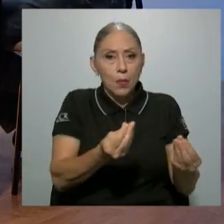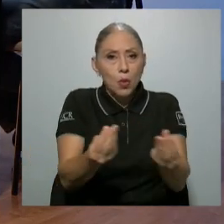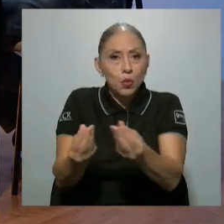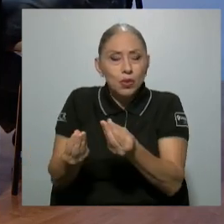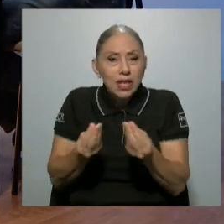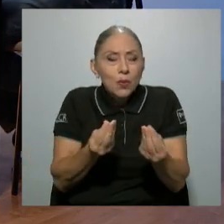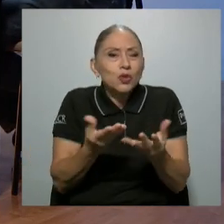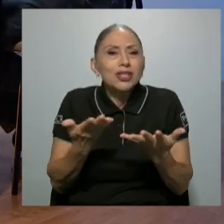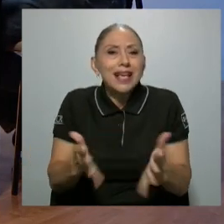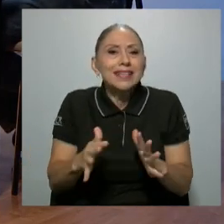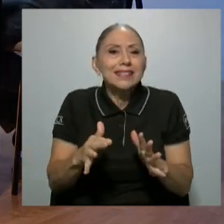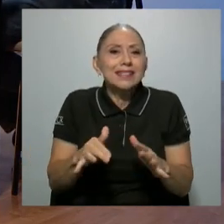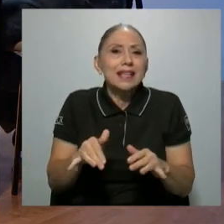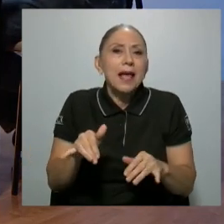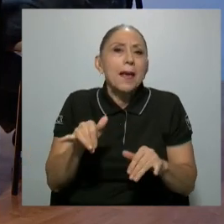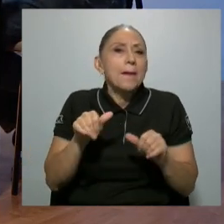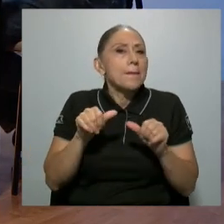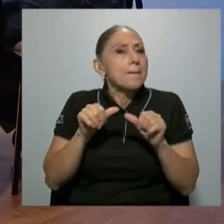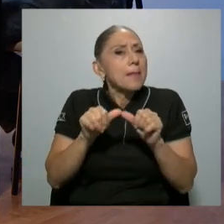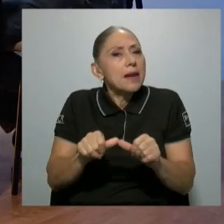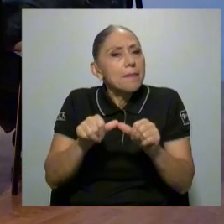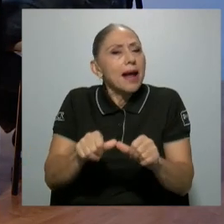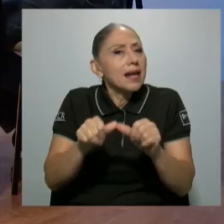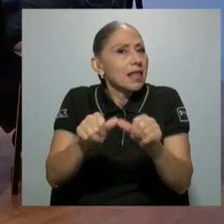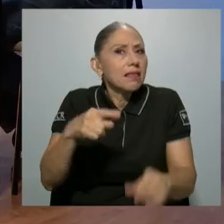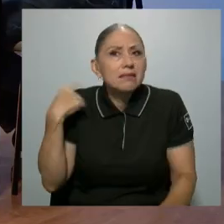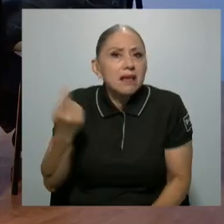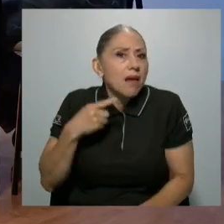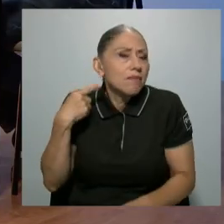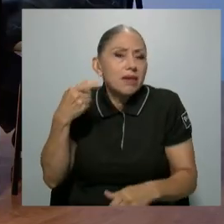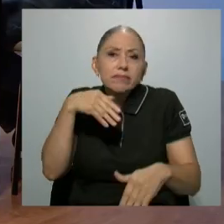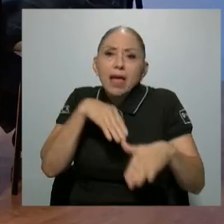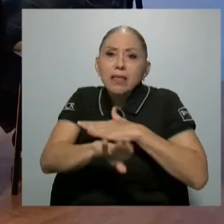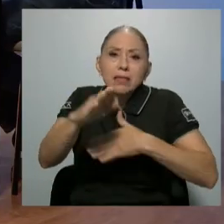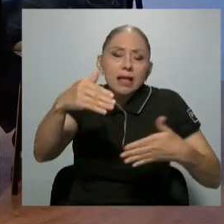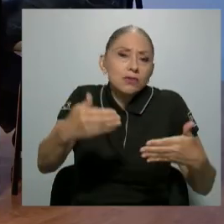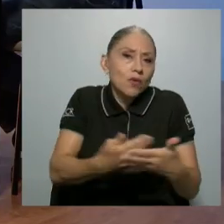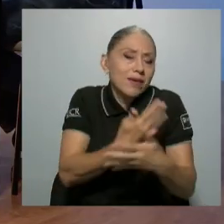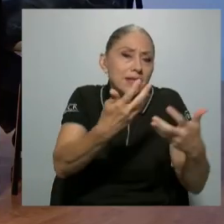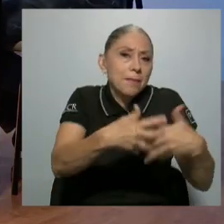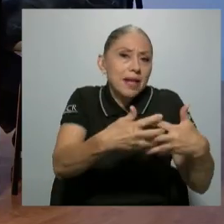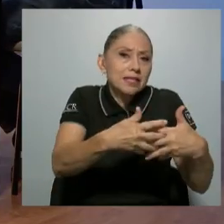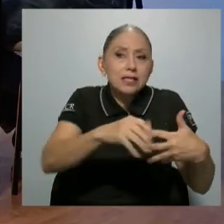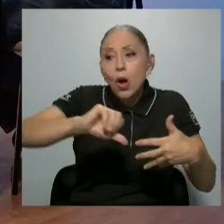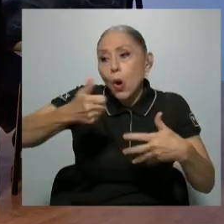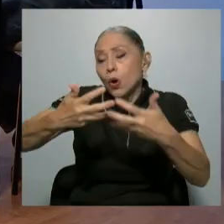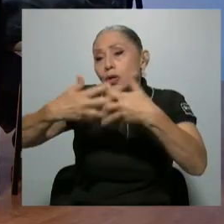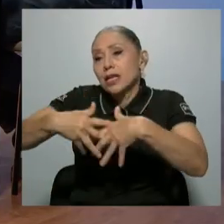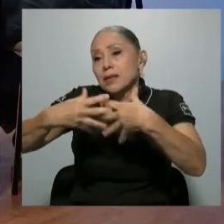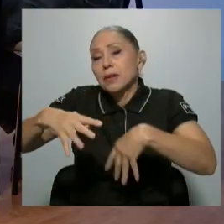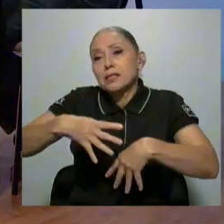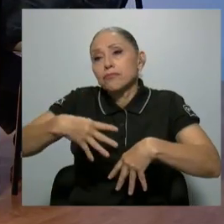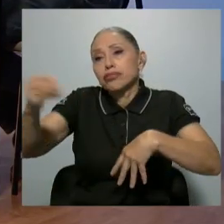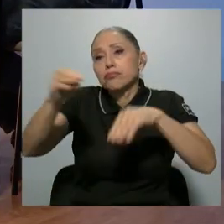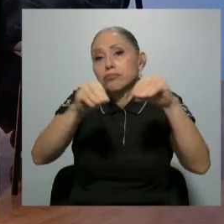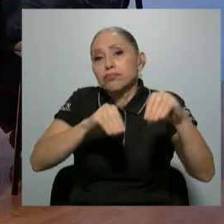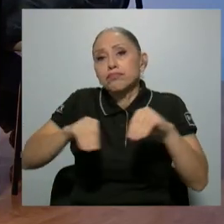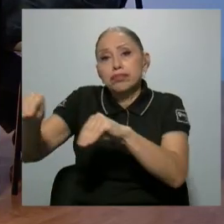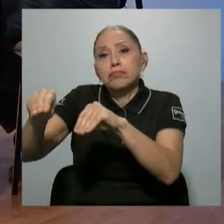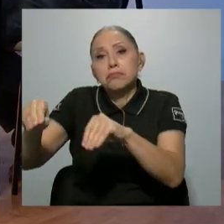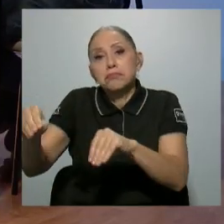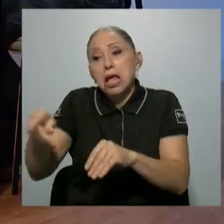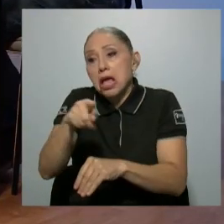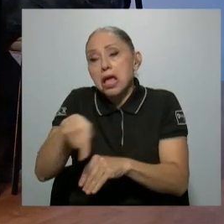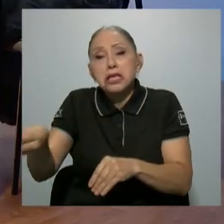permanente ingreso de nuevas empresas, salida de algunas otras, desgraciadamente algunas que no han sido rentables o han